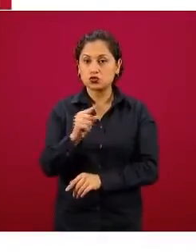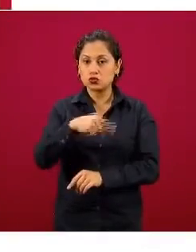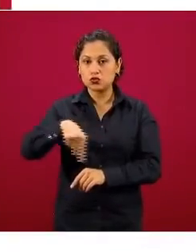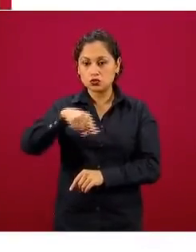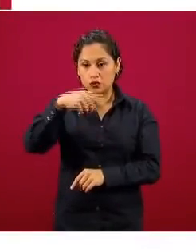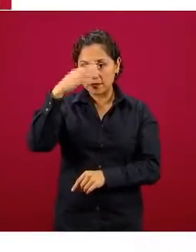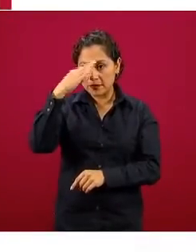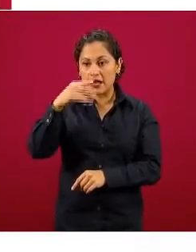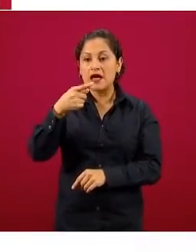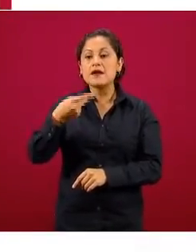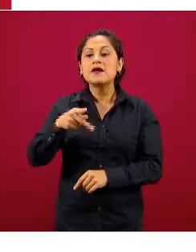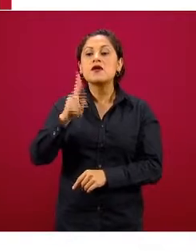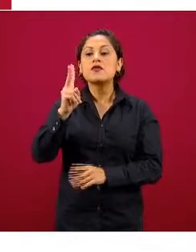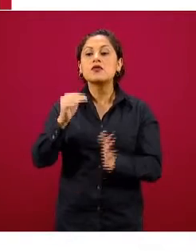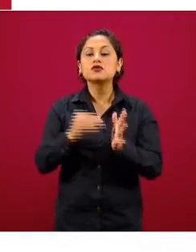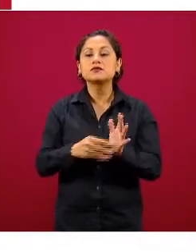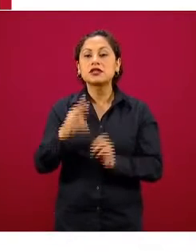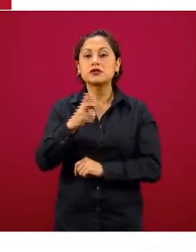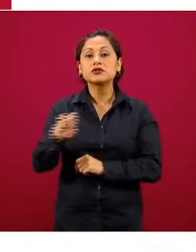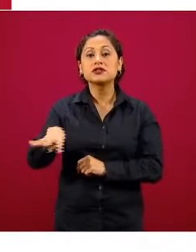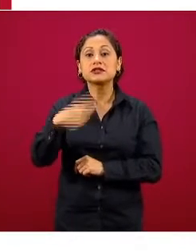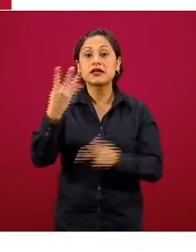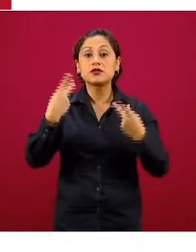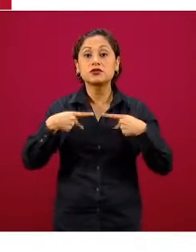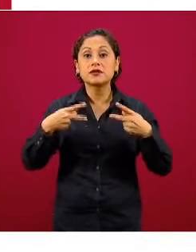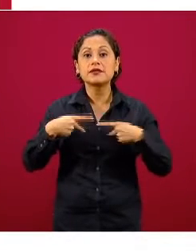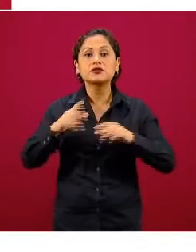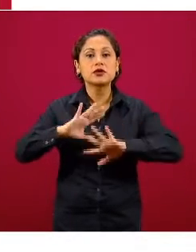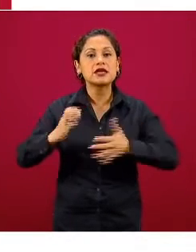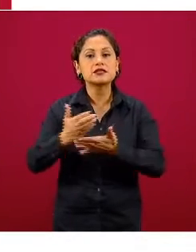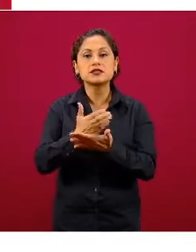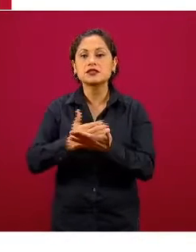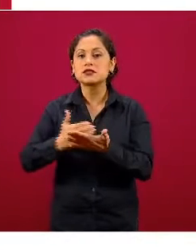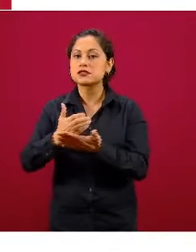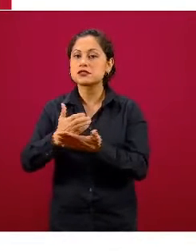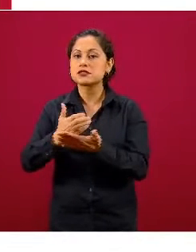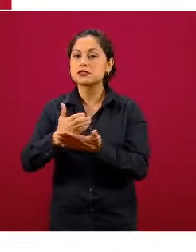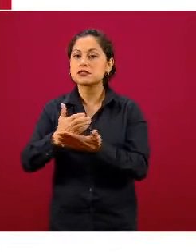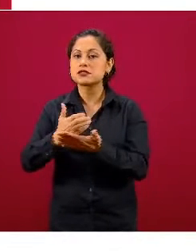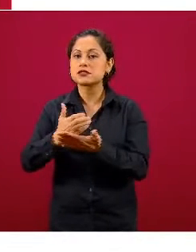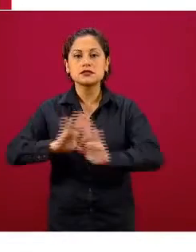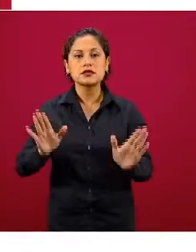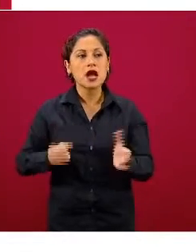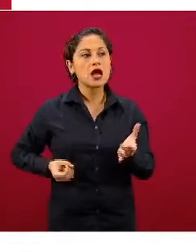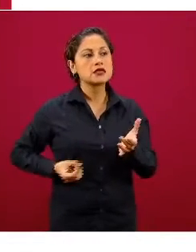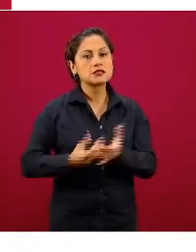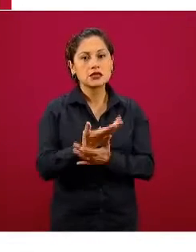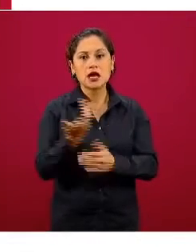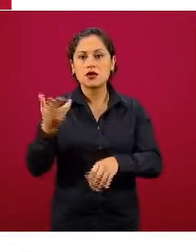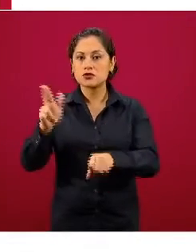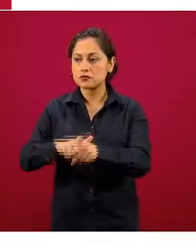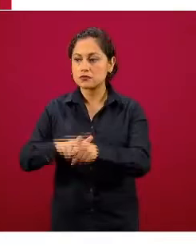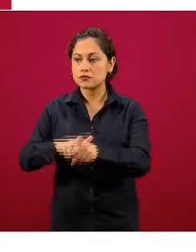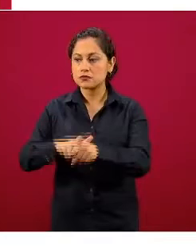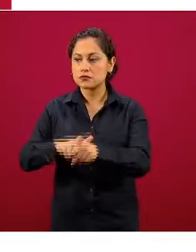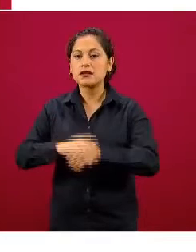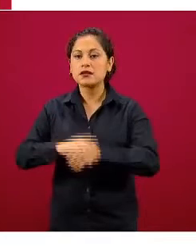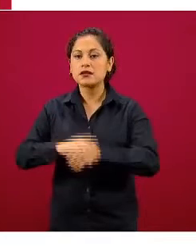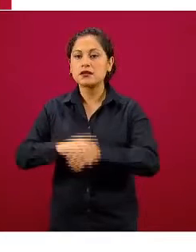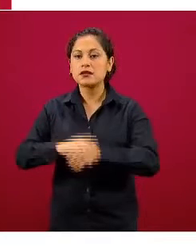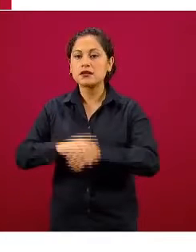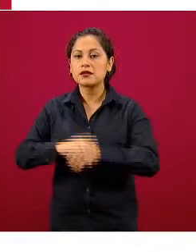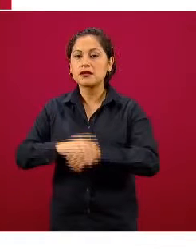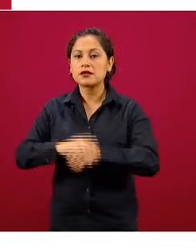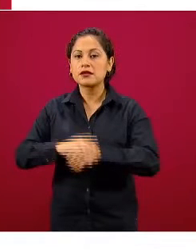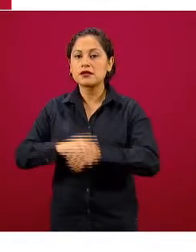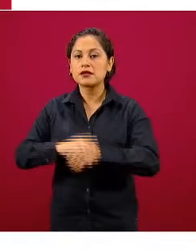2.214 personas que se han recuperado de los hospitales. No estamos hablando de las personas que han tenido que llevar la enfermedad en su